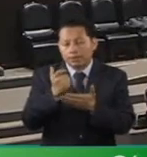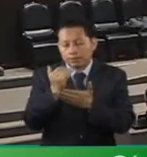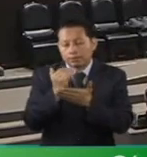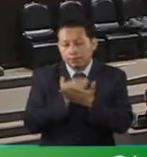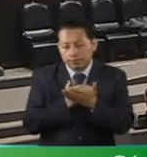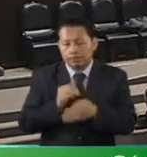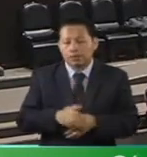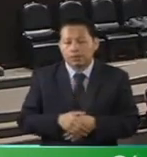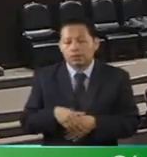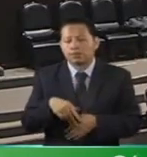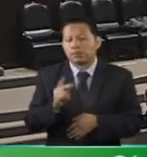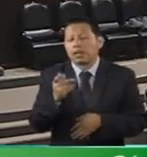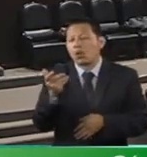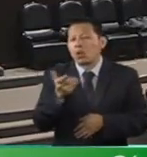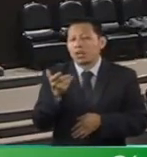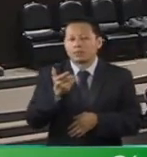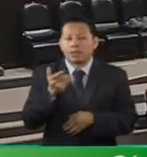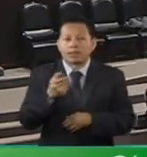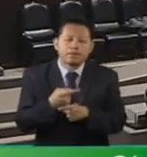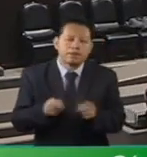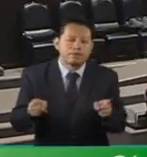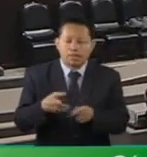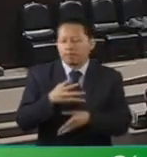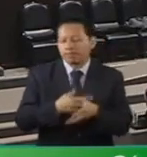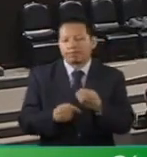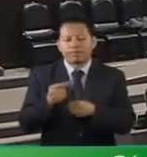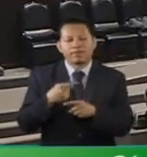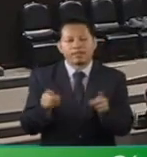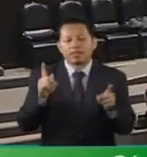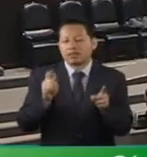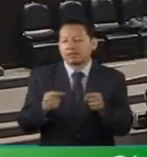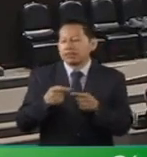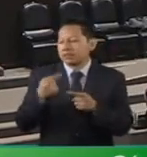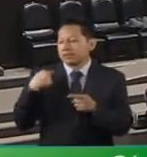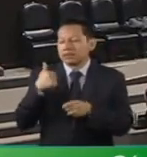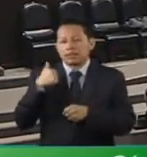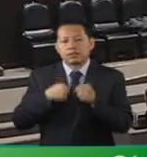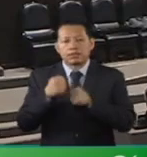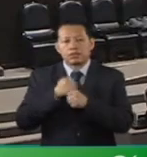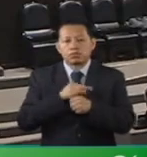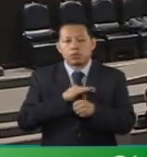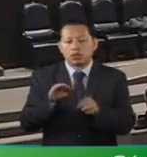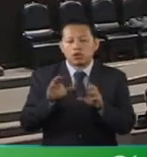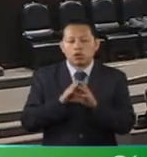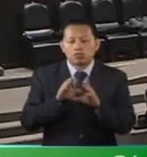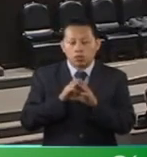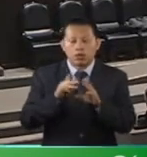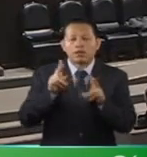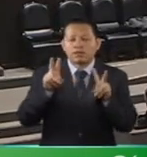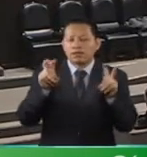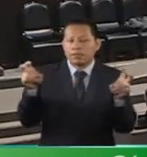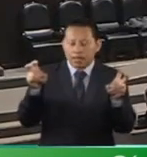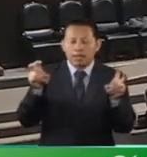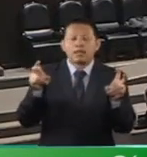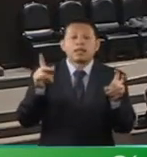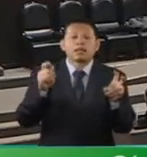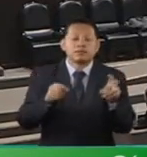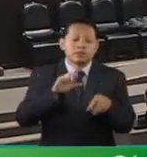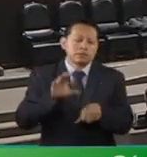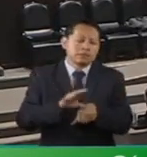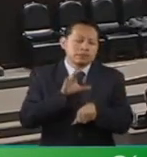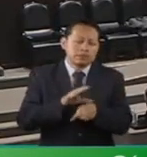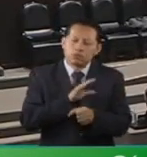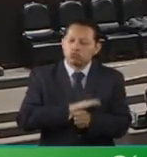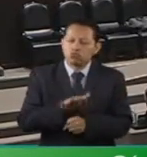posible pero han hecho todo lo contrario desde hace 6 años usando la bandera de la soberanía energética como pretexto